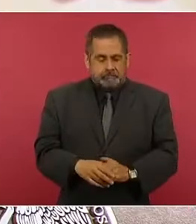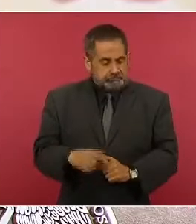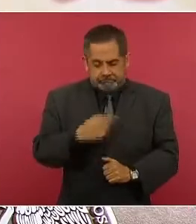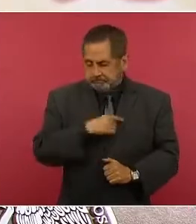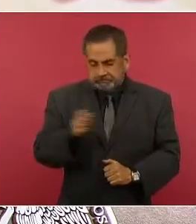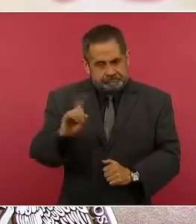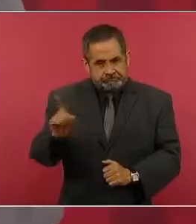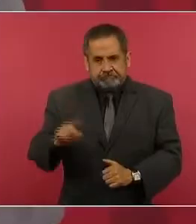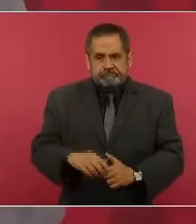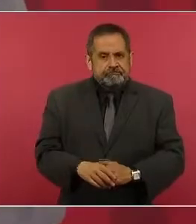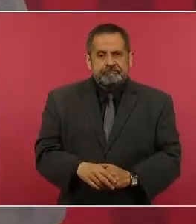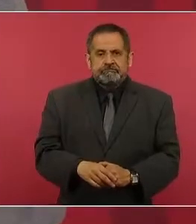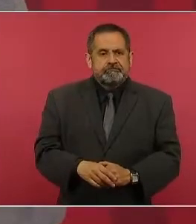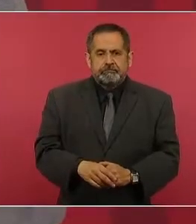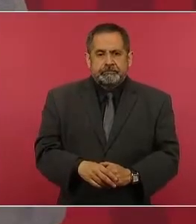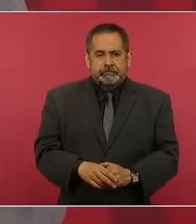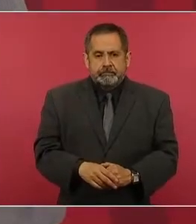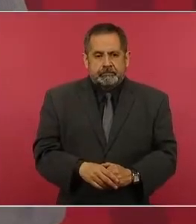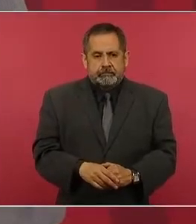No.